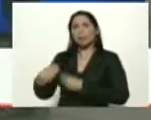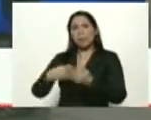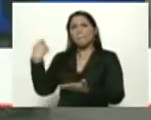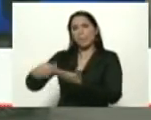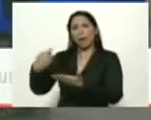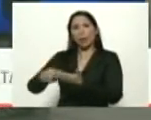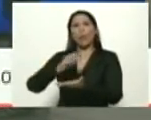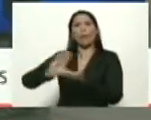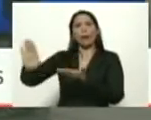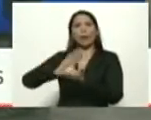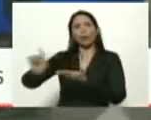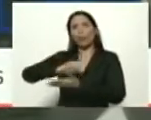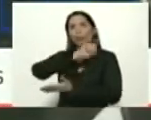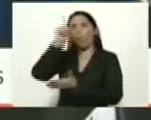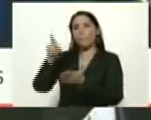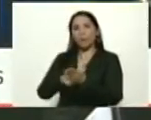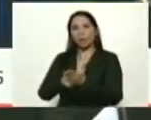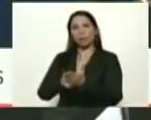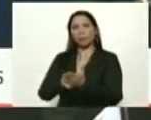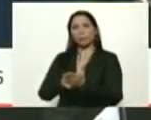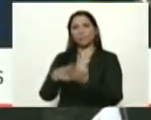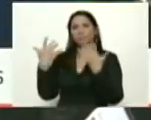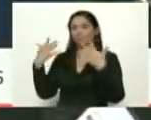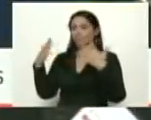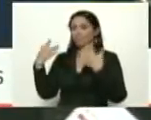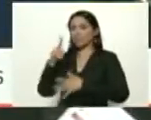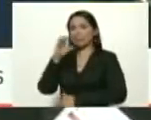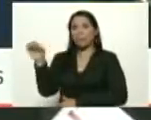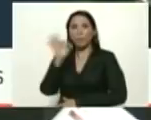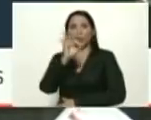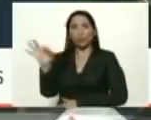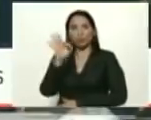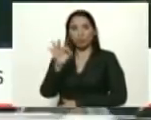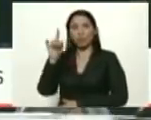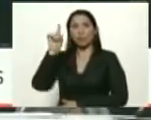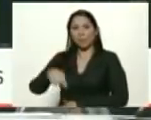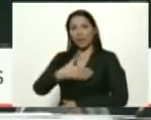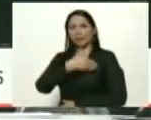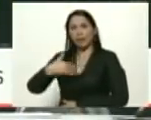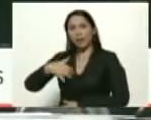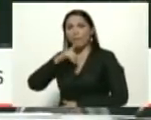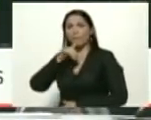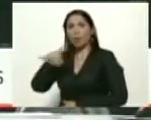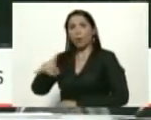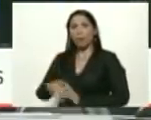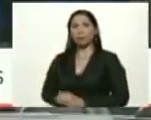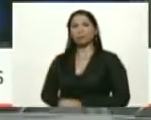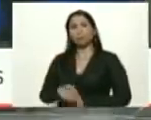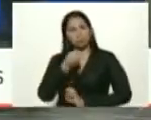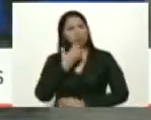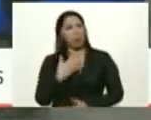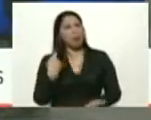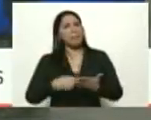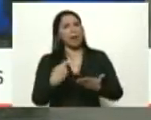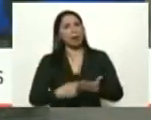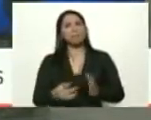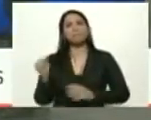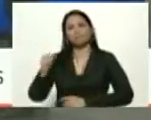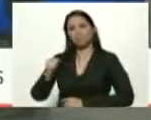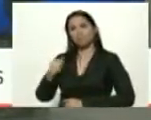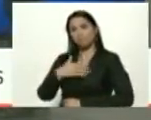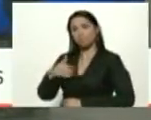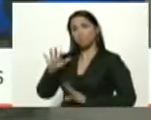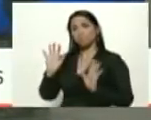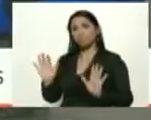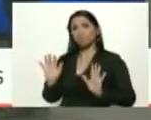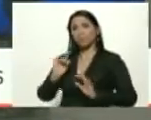crédito completamente. 100%. Y también le quiero informar... Son buena paga, pues. Sí, señor. O sea, de hecho,